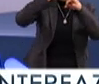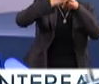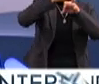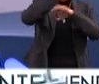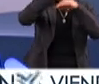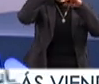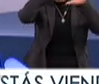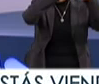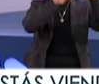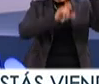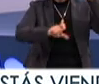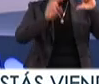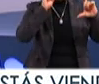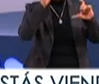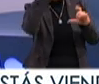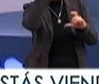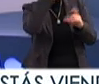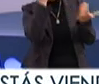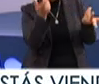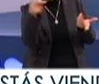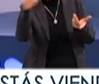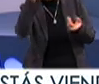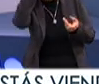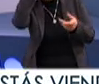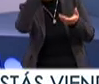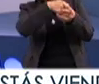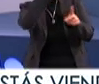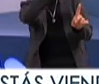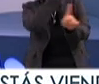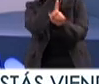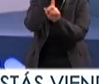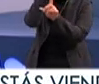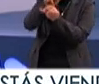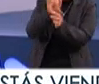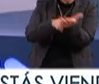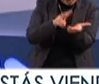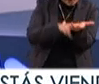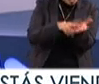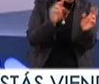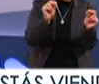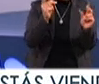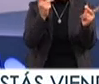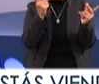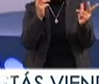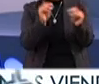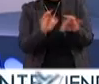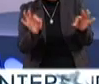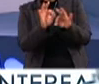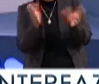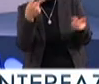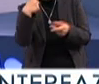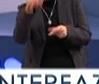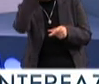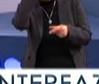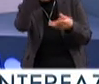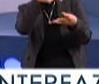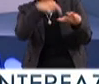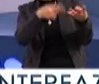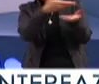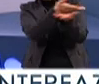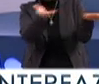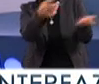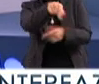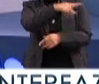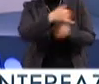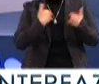lo largo y ancho del país para que puedan lograr esta meta si vale la pena o no y cuáles serían tus principales recomendaciones para que